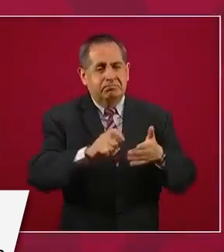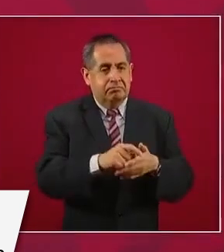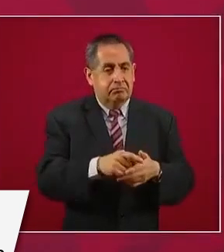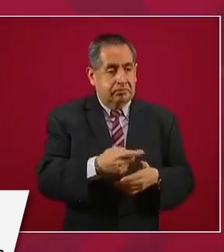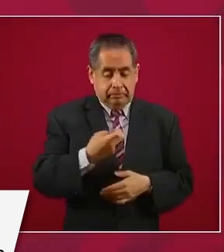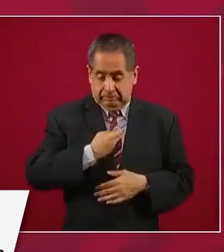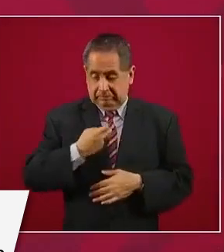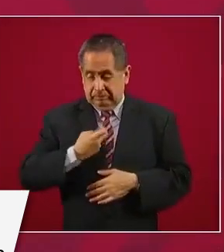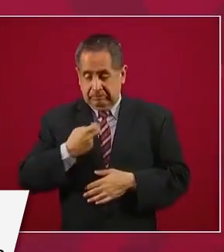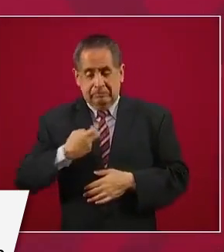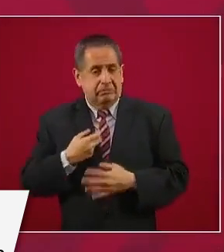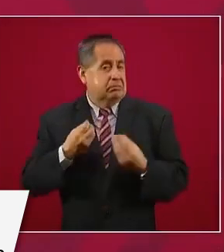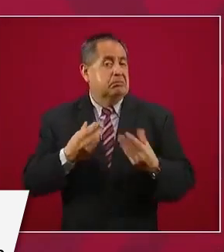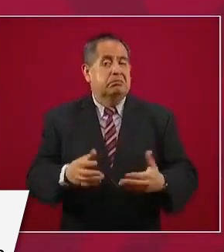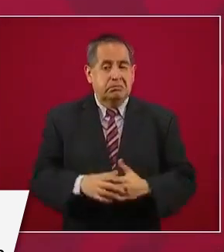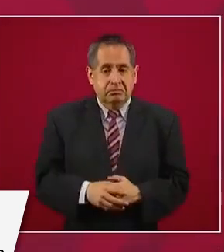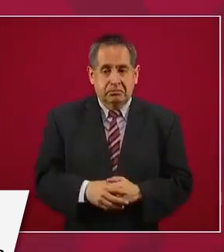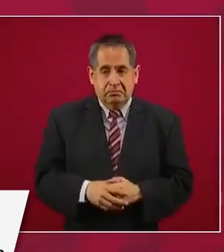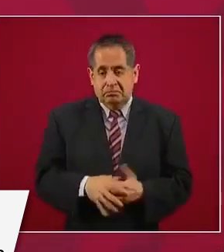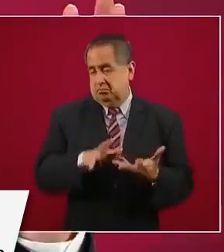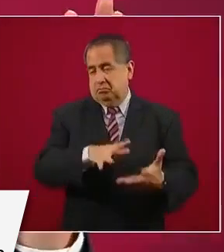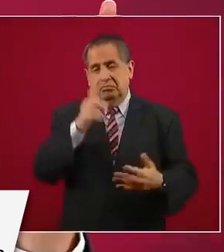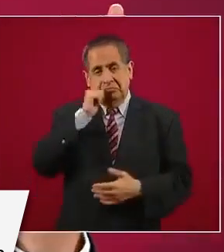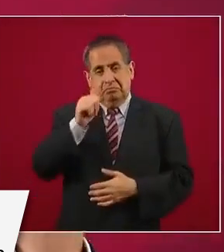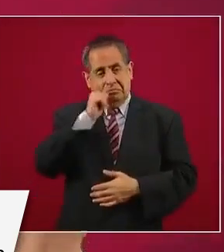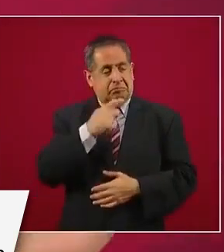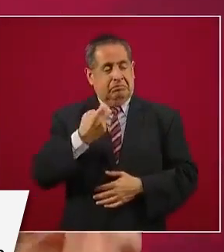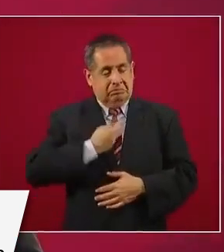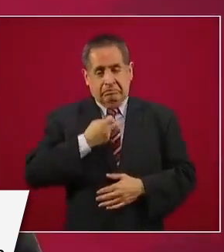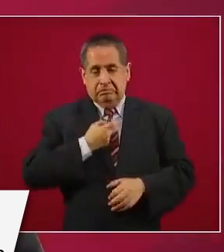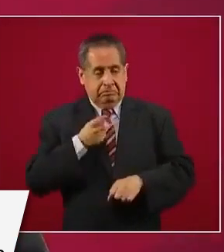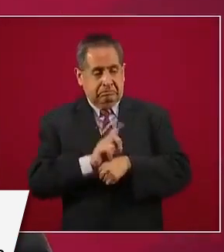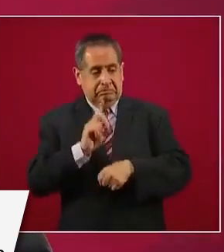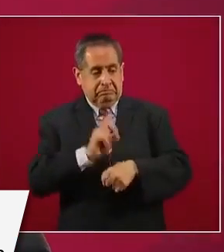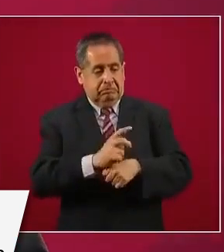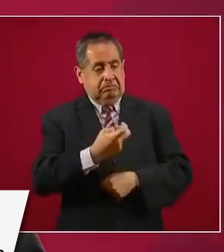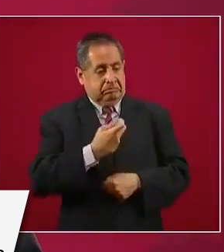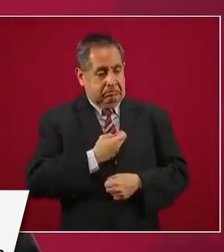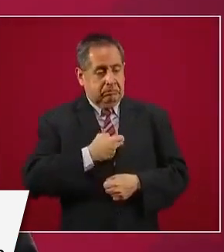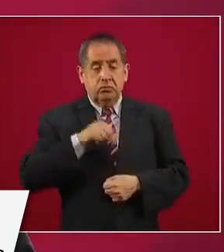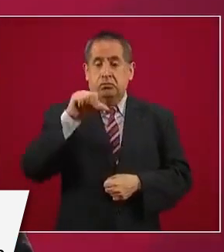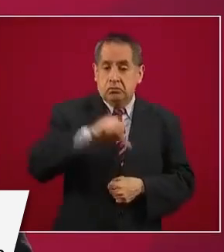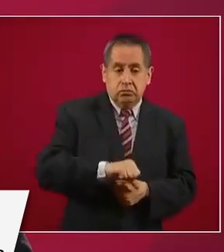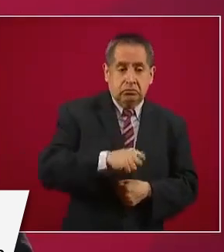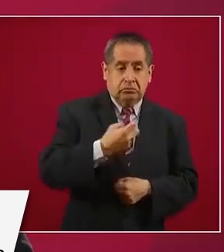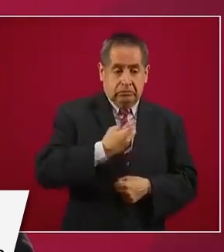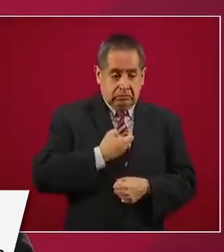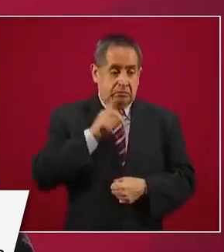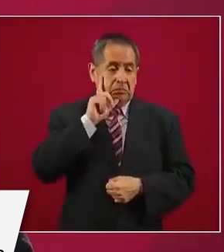dedican? La mayoría. Es un día sí y el otro también.